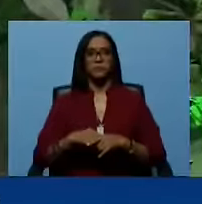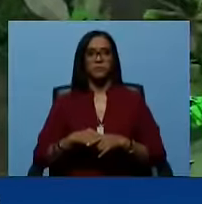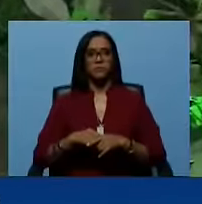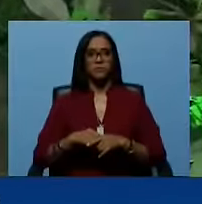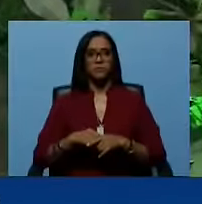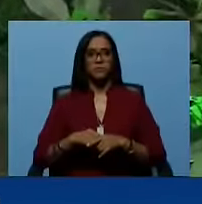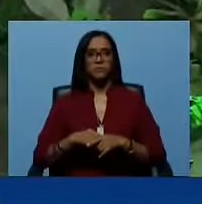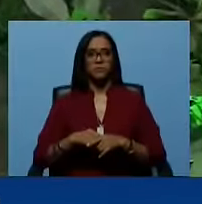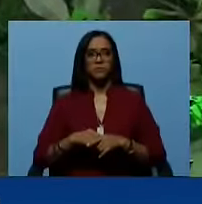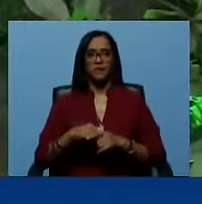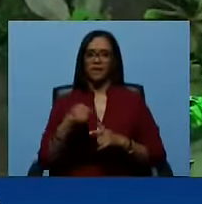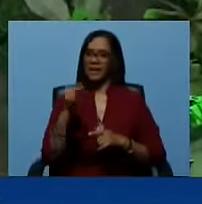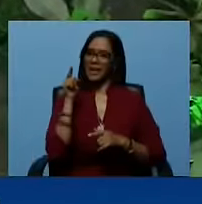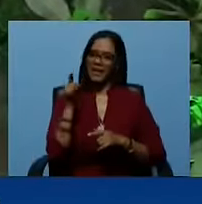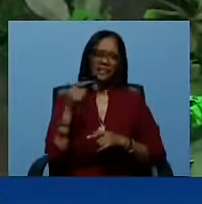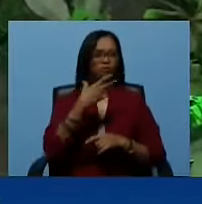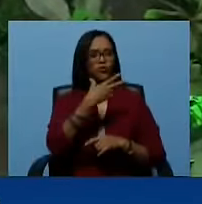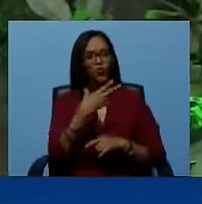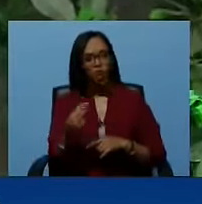Eso no.